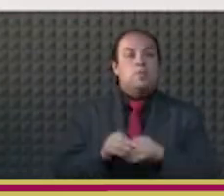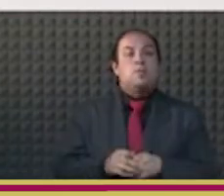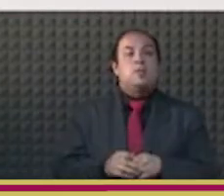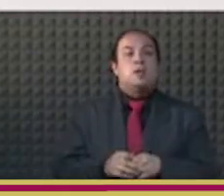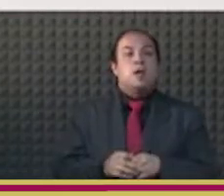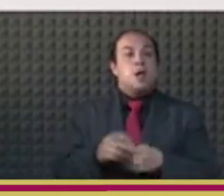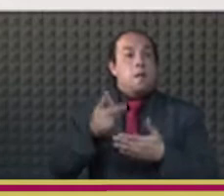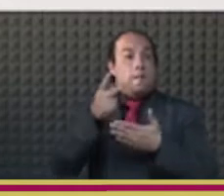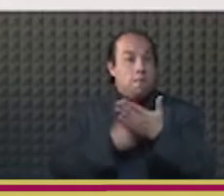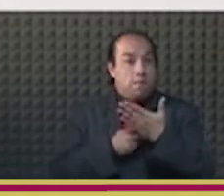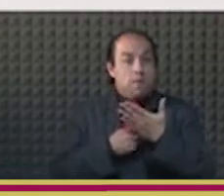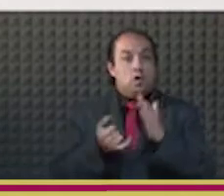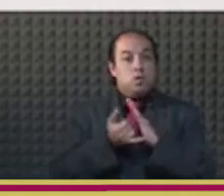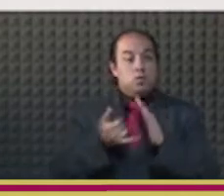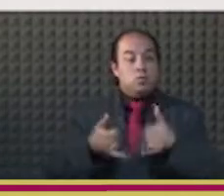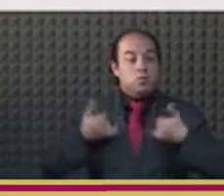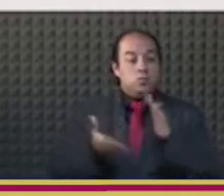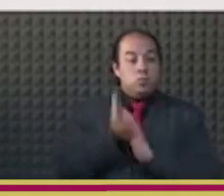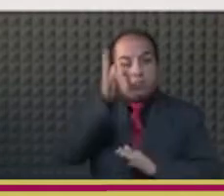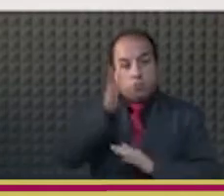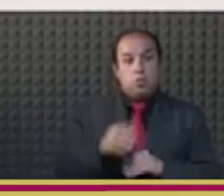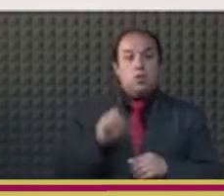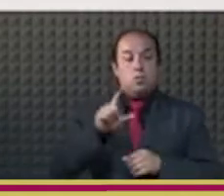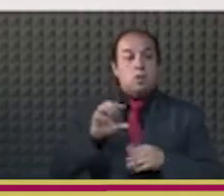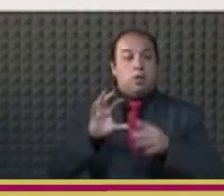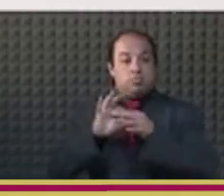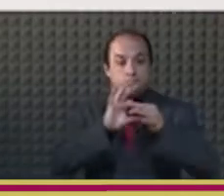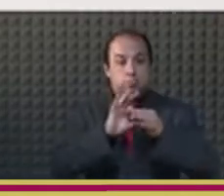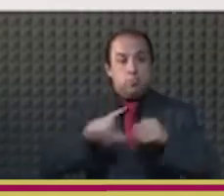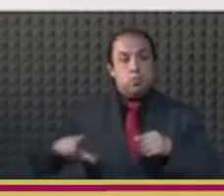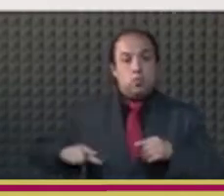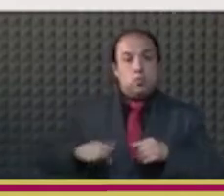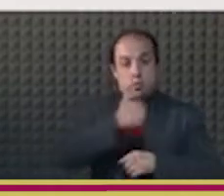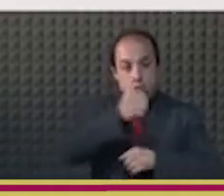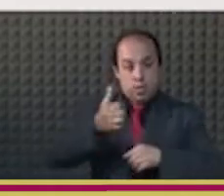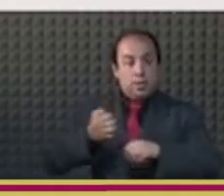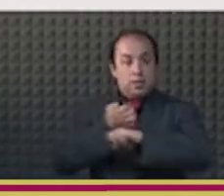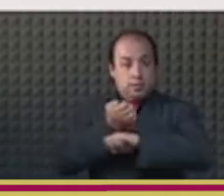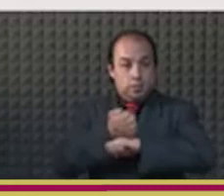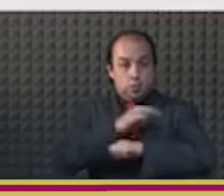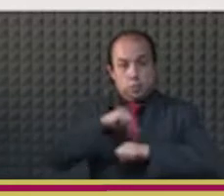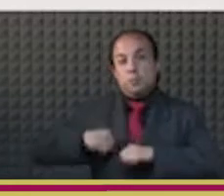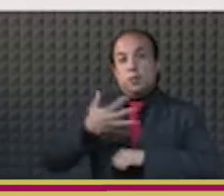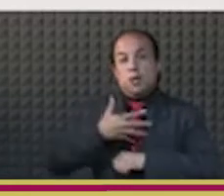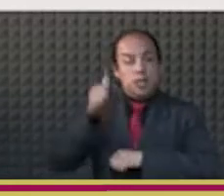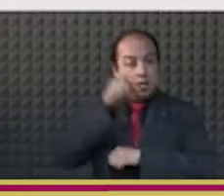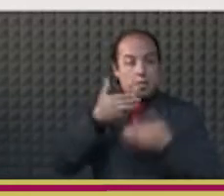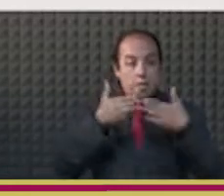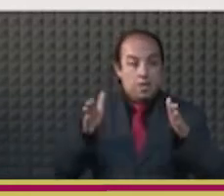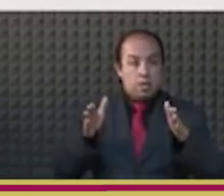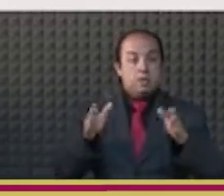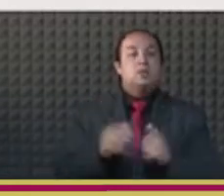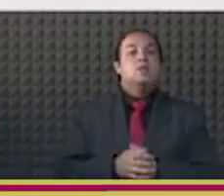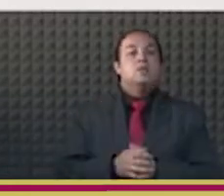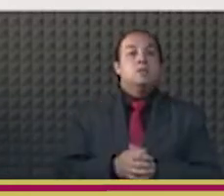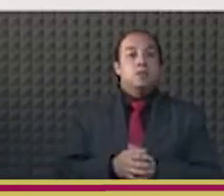Jóvenes Construyendo el Futuro y en articulación y coordinación con los gobiernos locales, pues vamos a mantener siempre abiertas las puertas